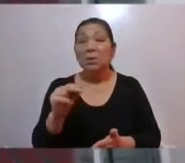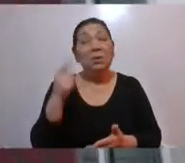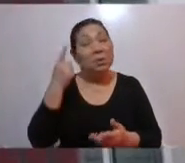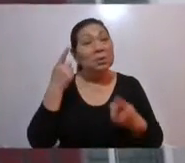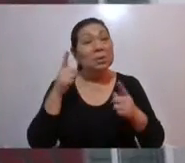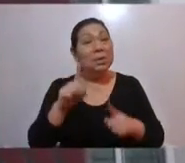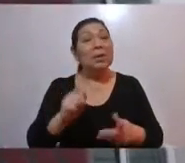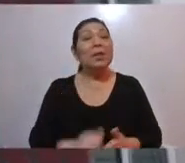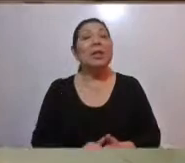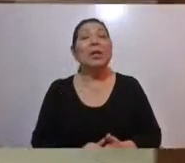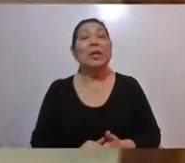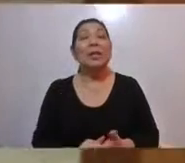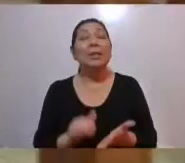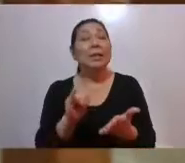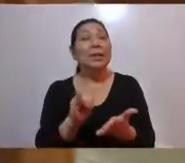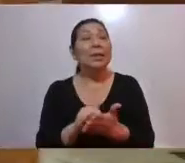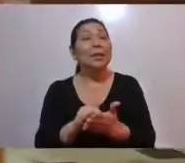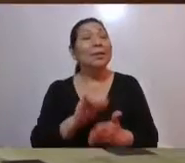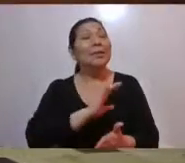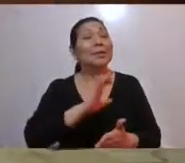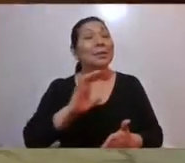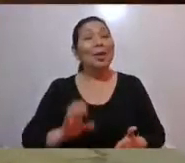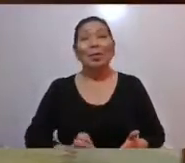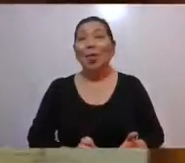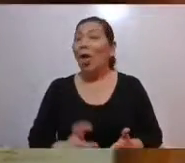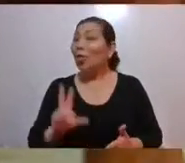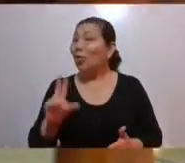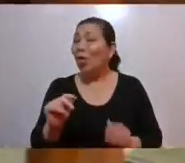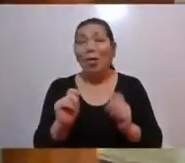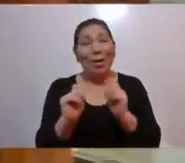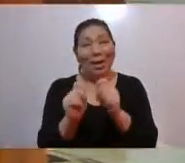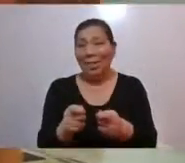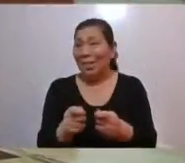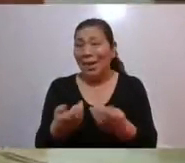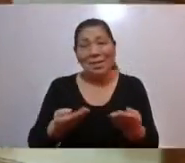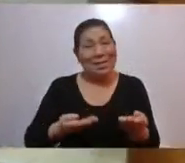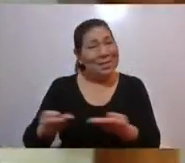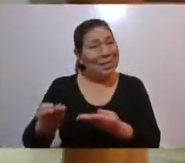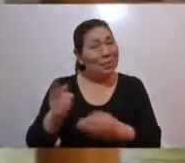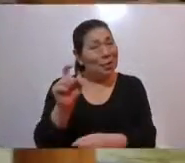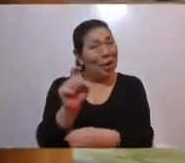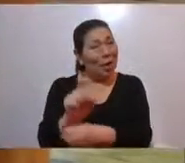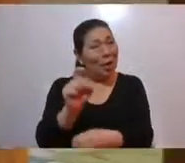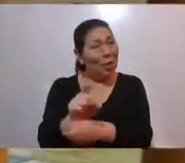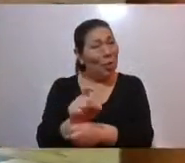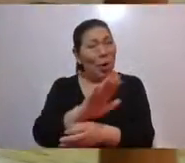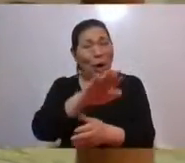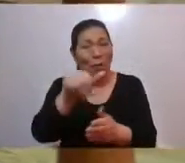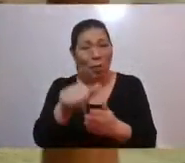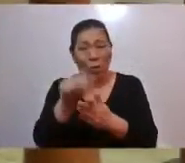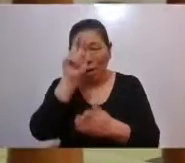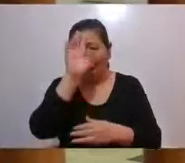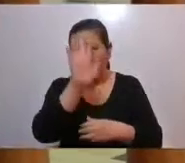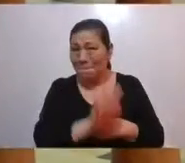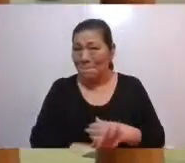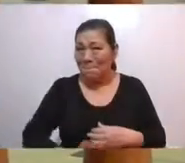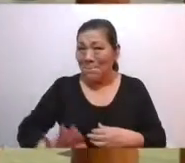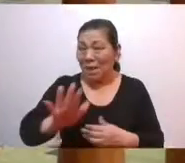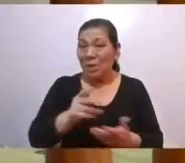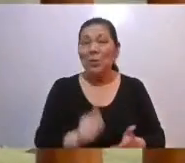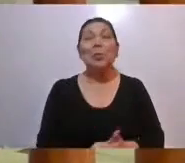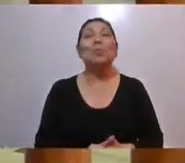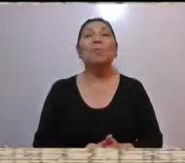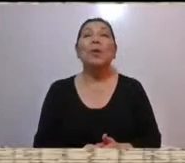digamos, llegó a la conclusión de que el Estado no estaba brindando el servicio de educación en todo el